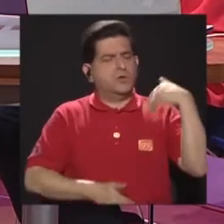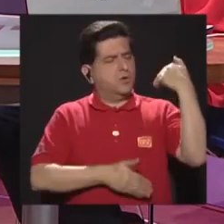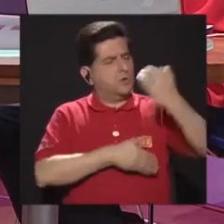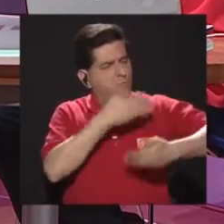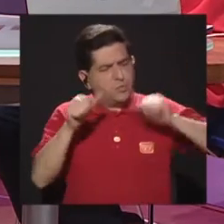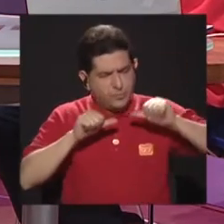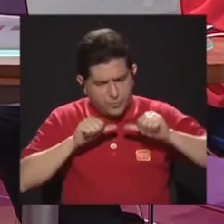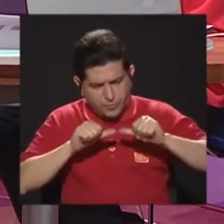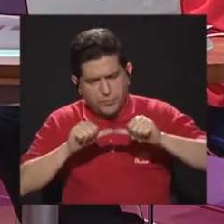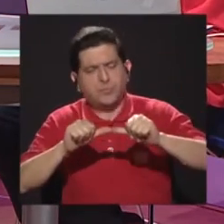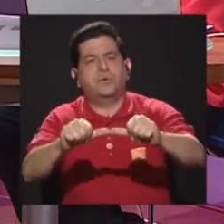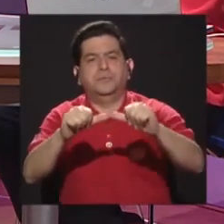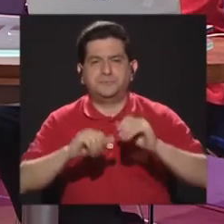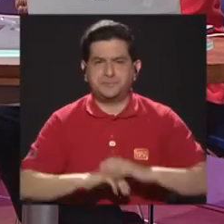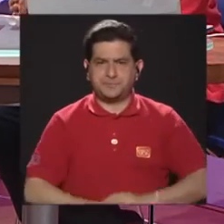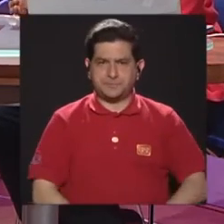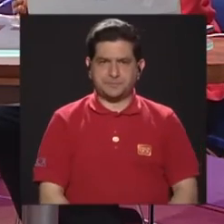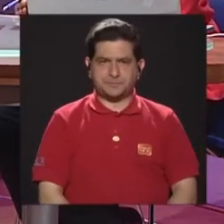se han dado,